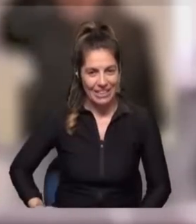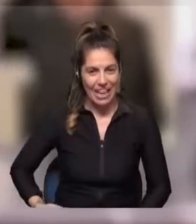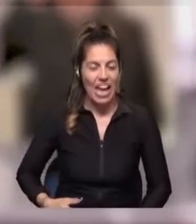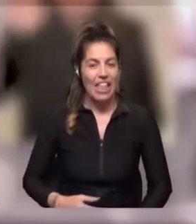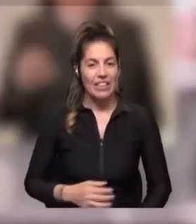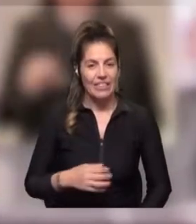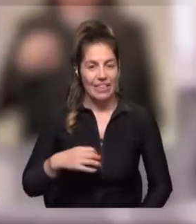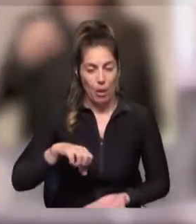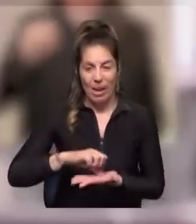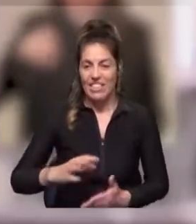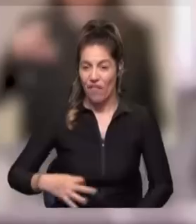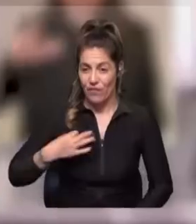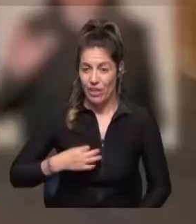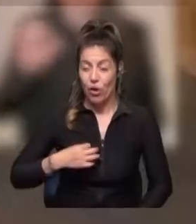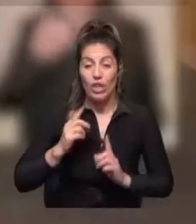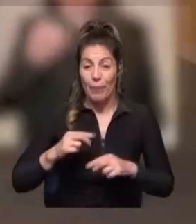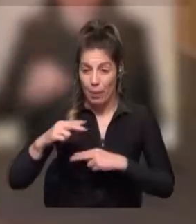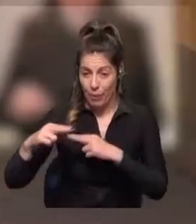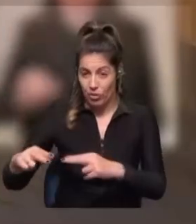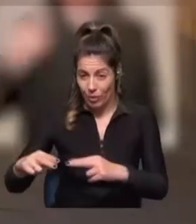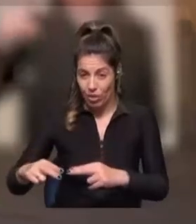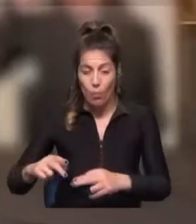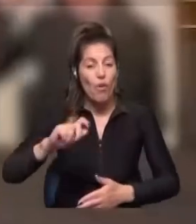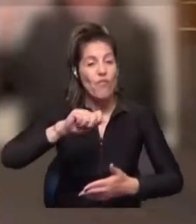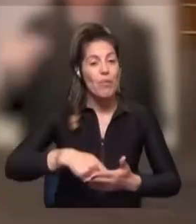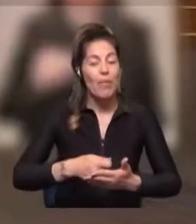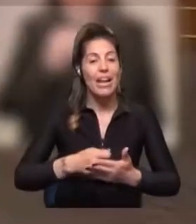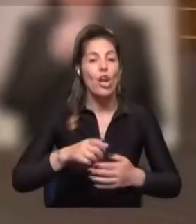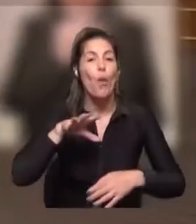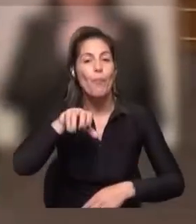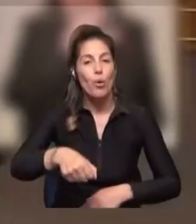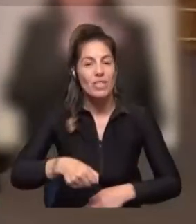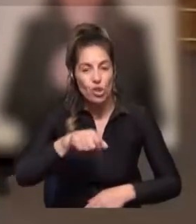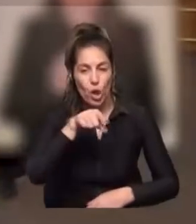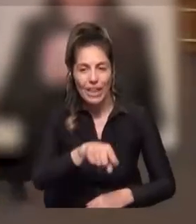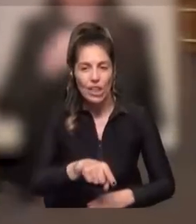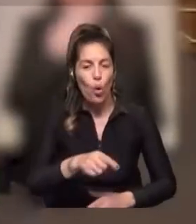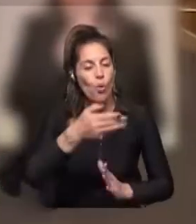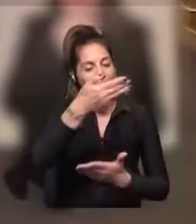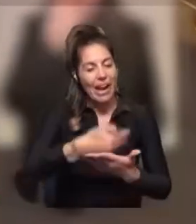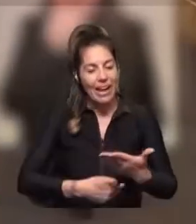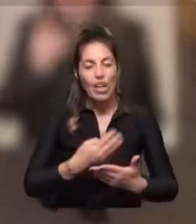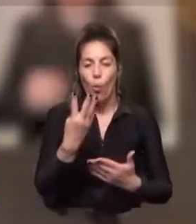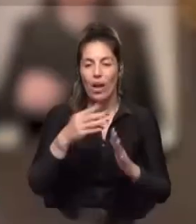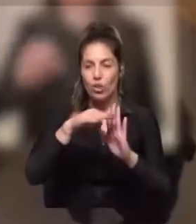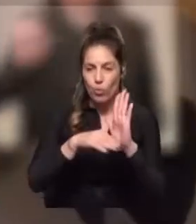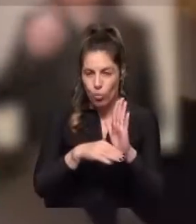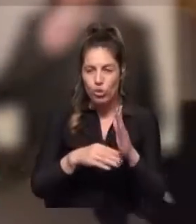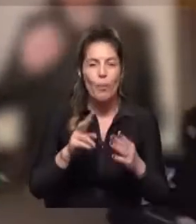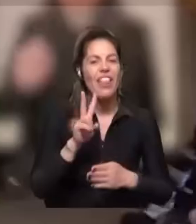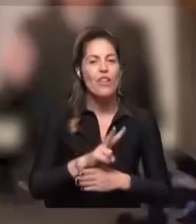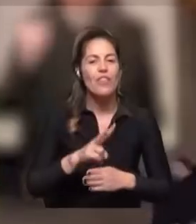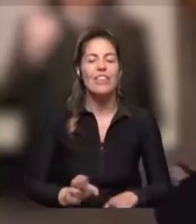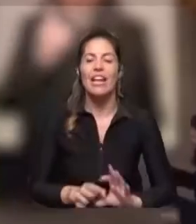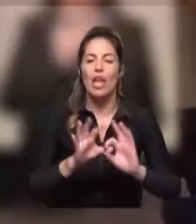incluido el conservador Sebastián Piñera por firmar el llamado compromiso de Santiago una carta con cuatro puntos para defender la democracia